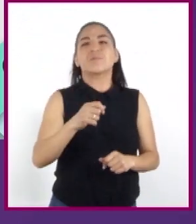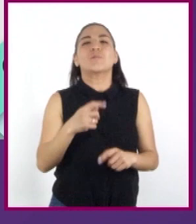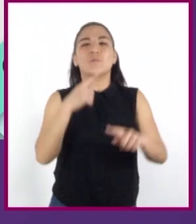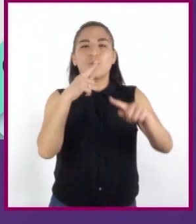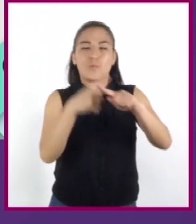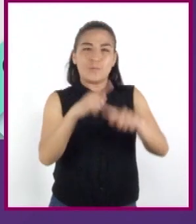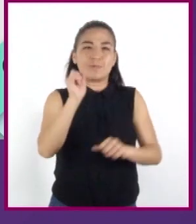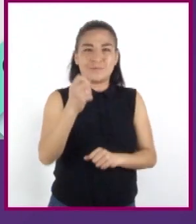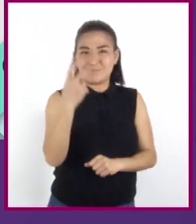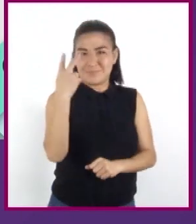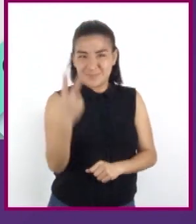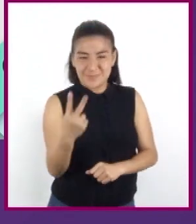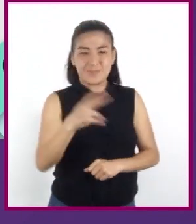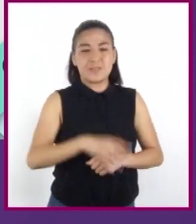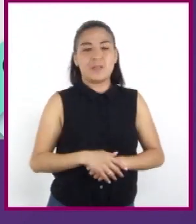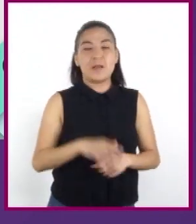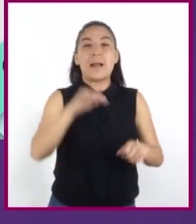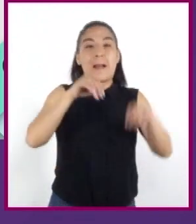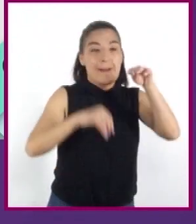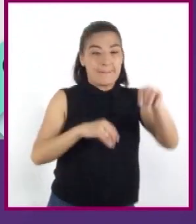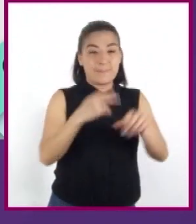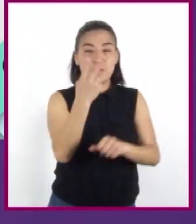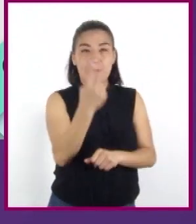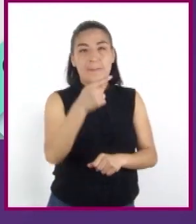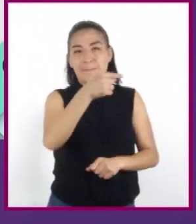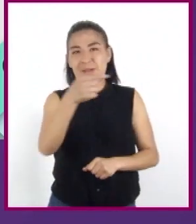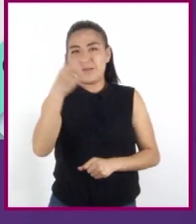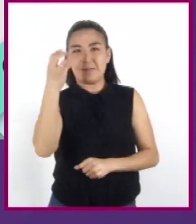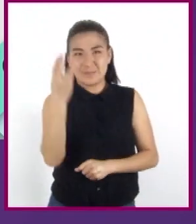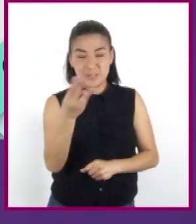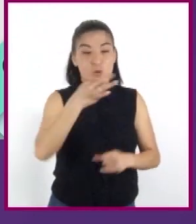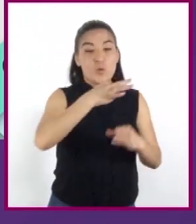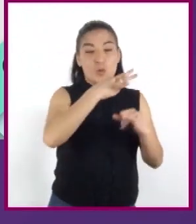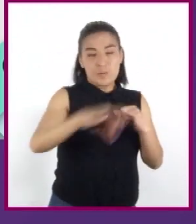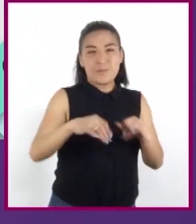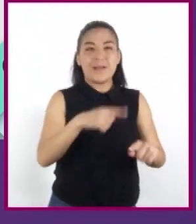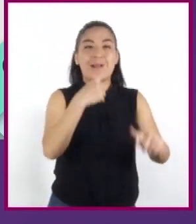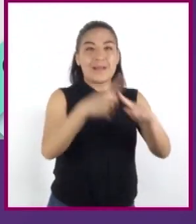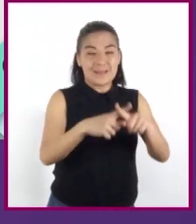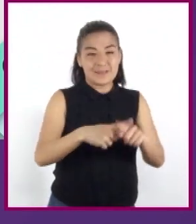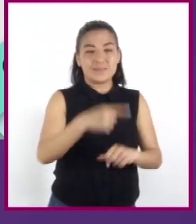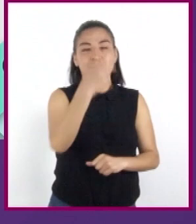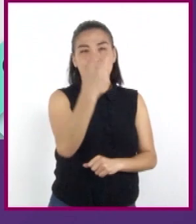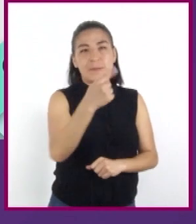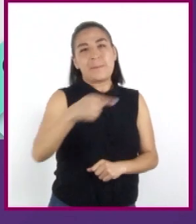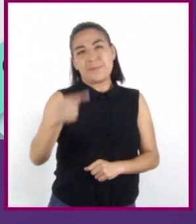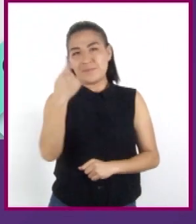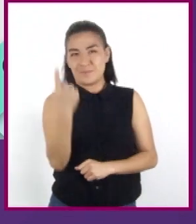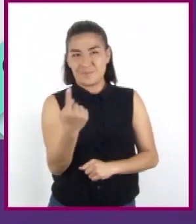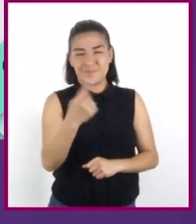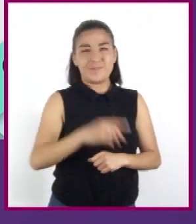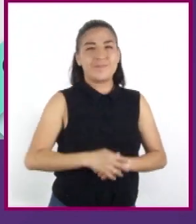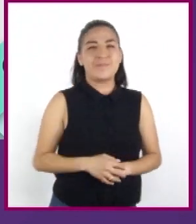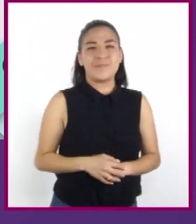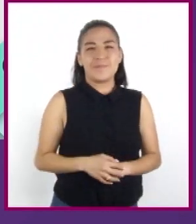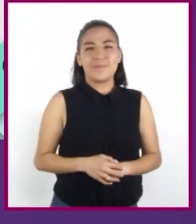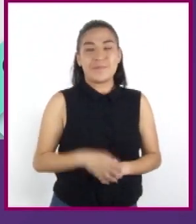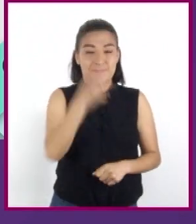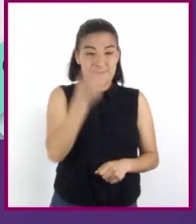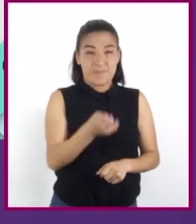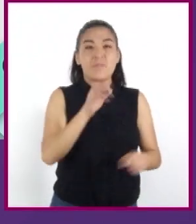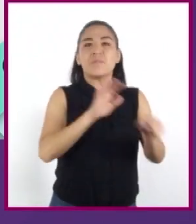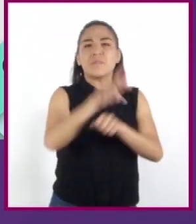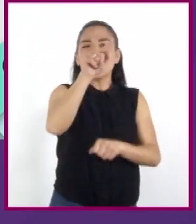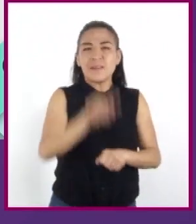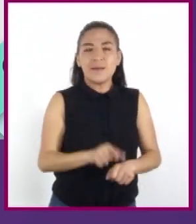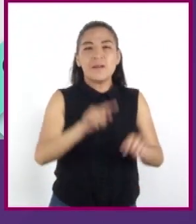de cuadrados, m cuadrada menos 3. Y por último, x cuadrada menos 1. Estas son